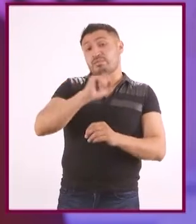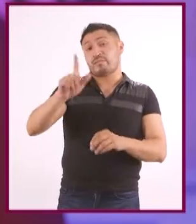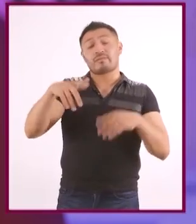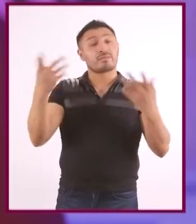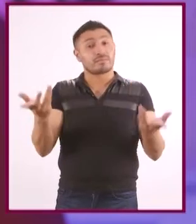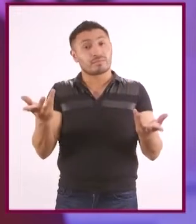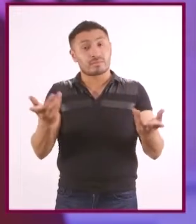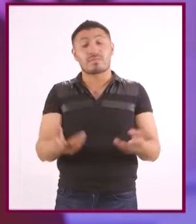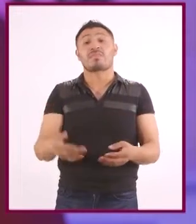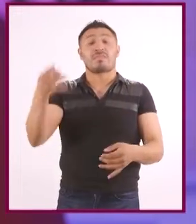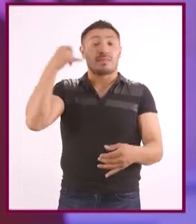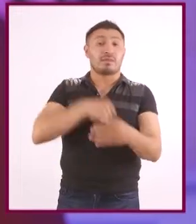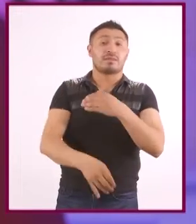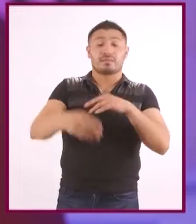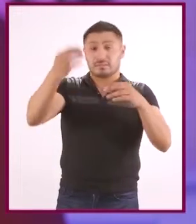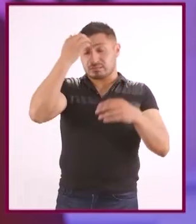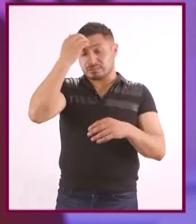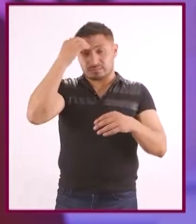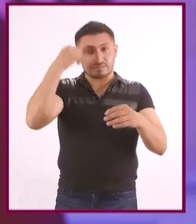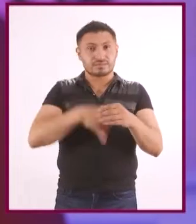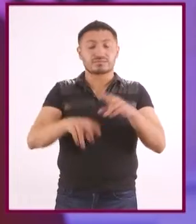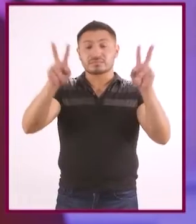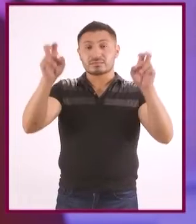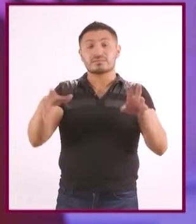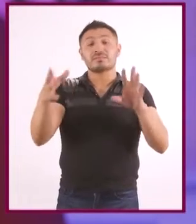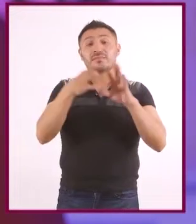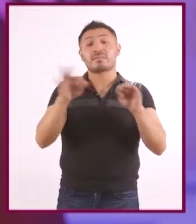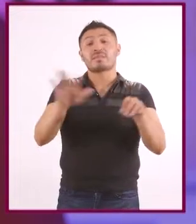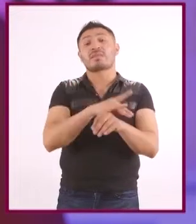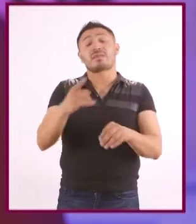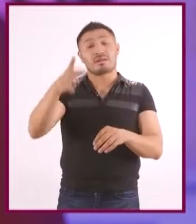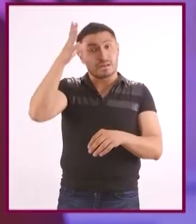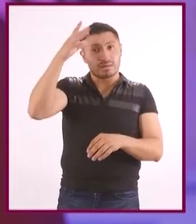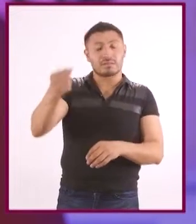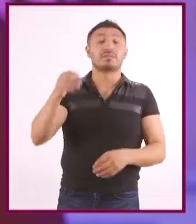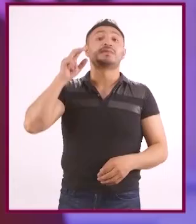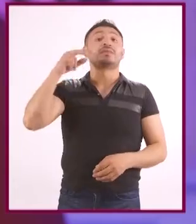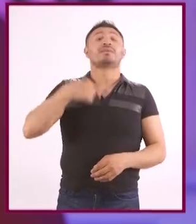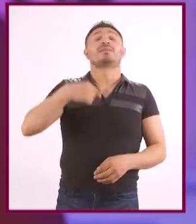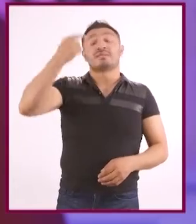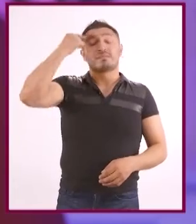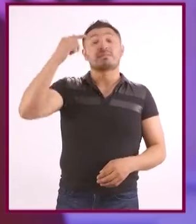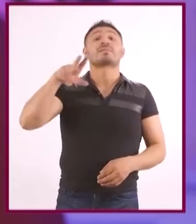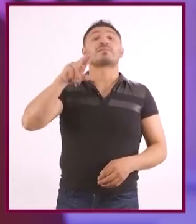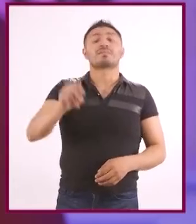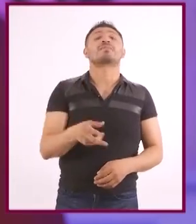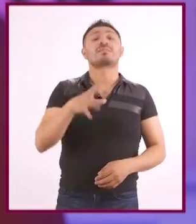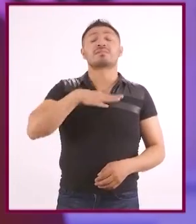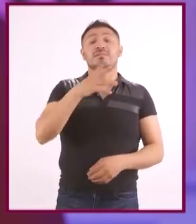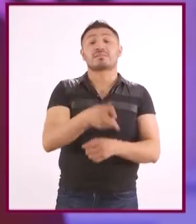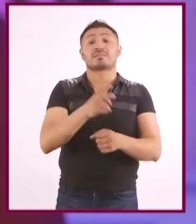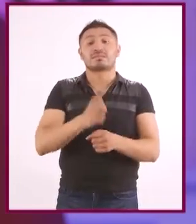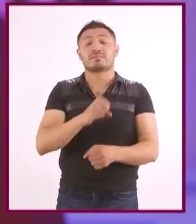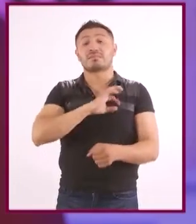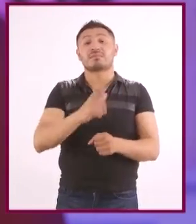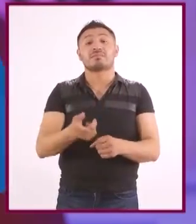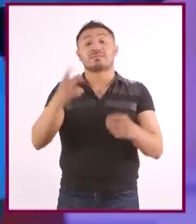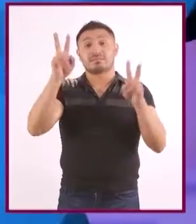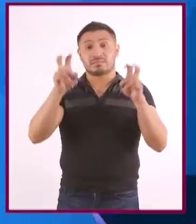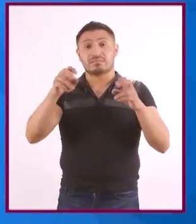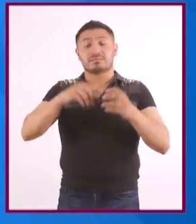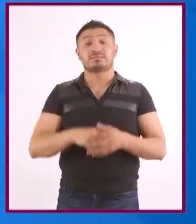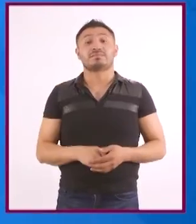profesionista? Para profundizar en este tema y explicarnos por qué surge el concepto de objeción de conciencia, contamos con una invitada especialista en el